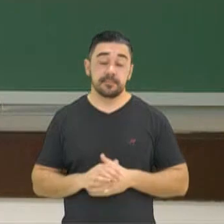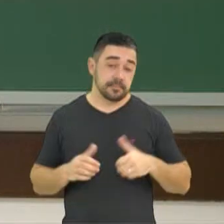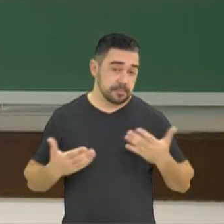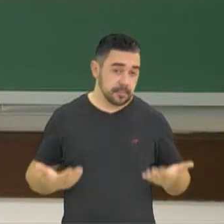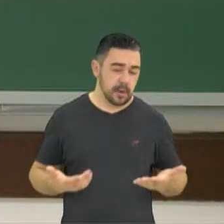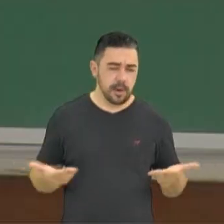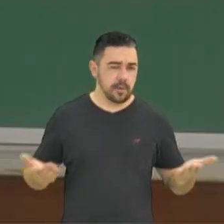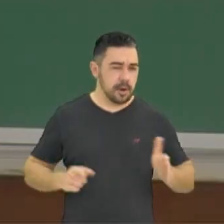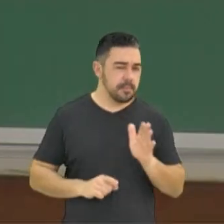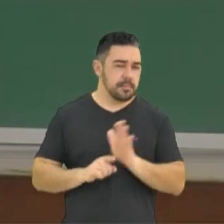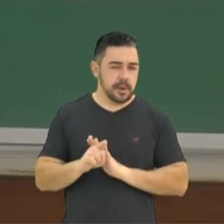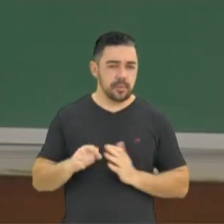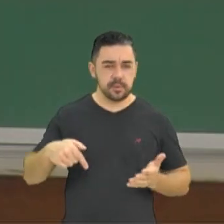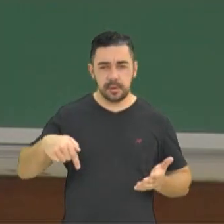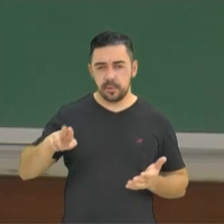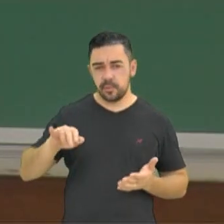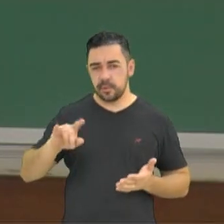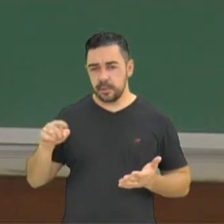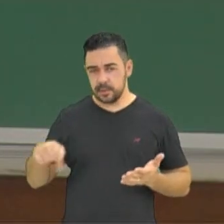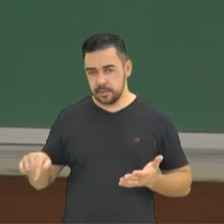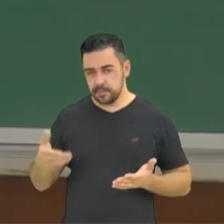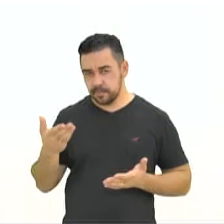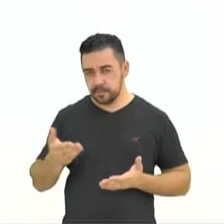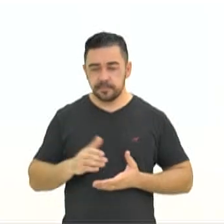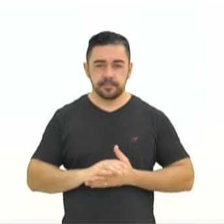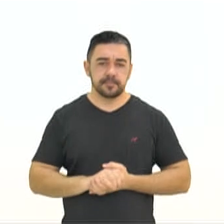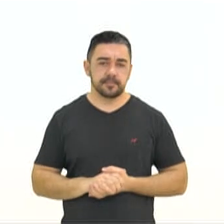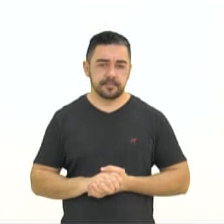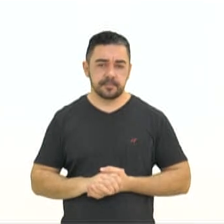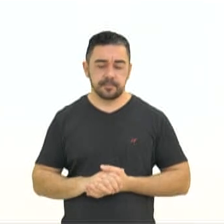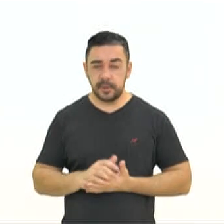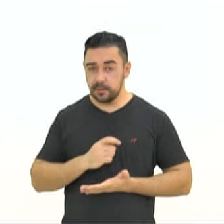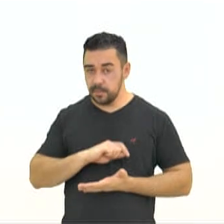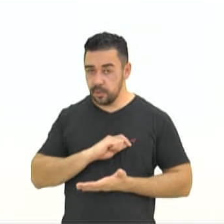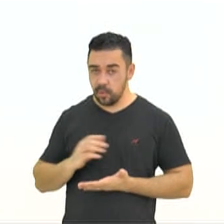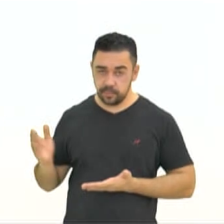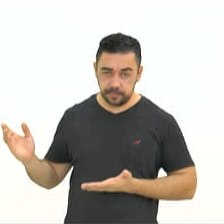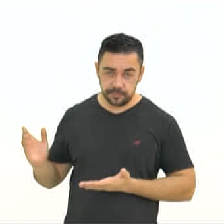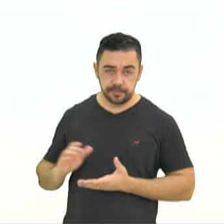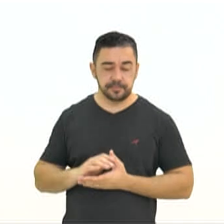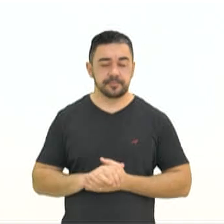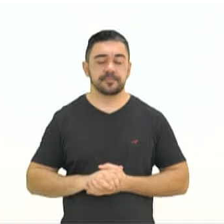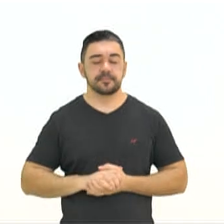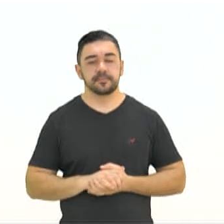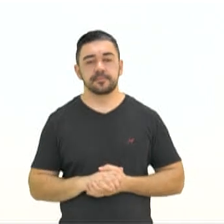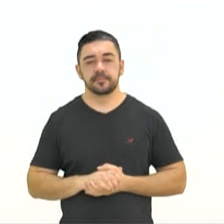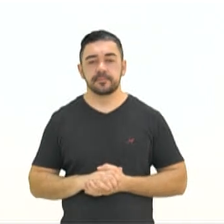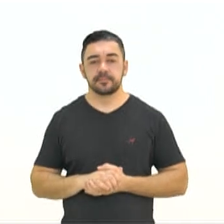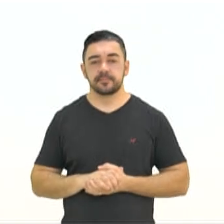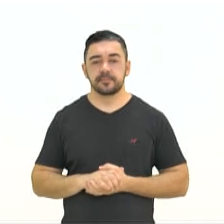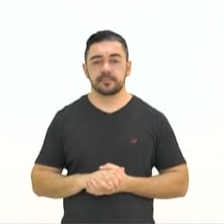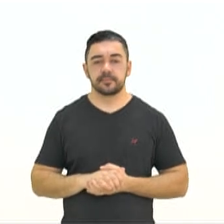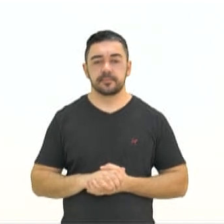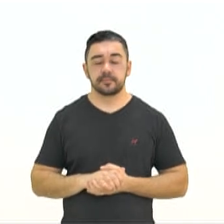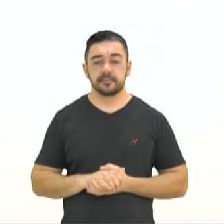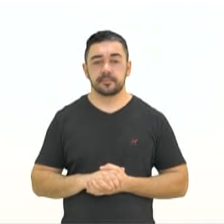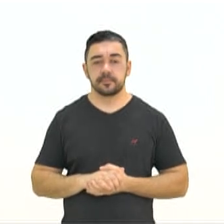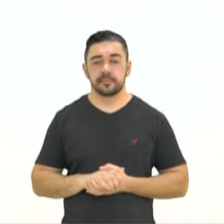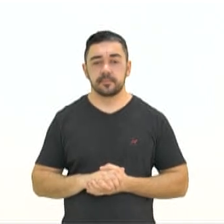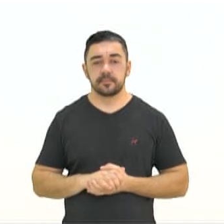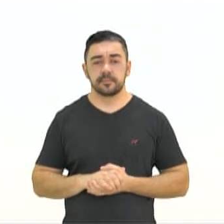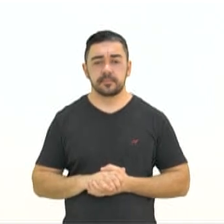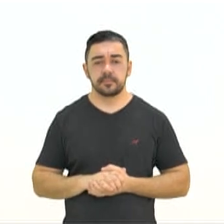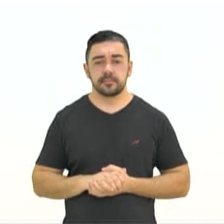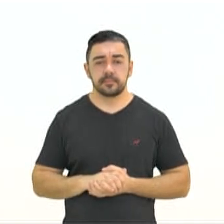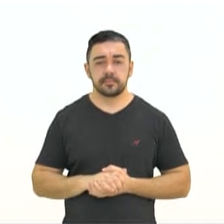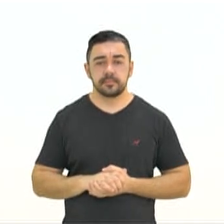Bueno, agora vamos a hacer un quiz. Señala la alternativa en que el verbo utilizado sea incorrecto.